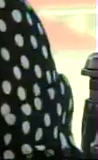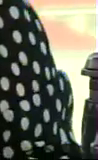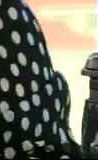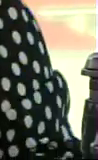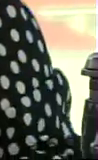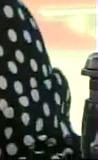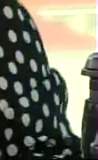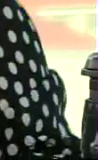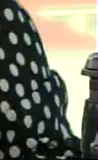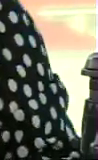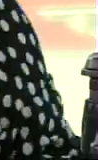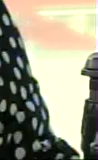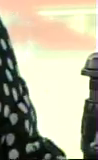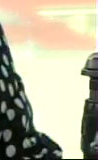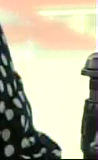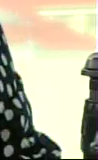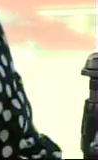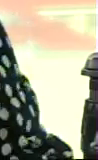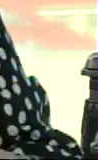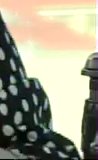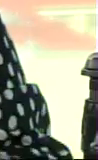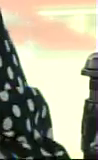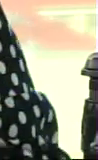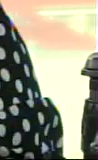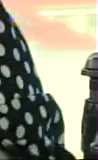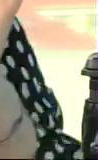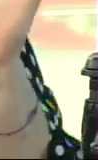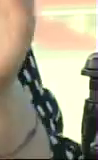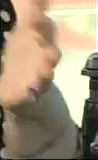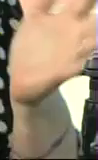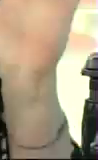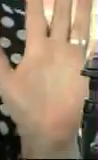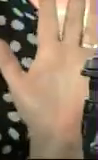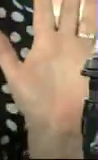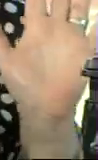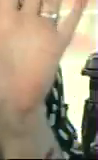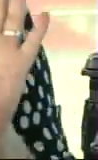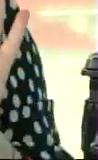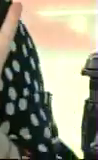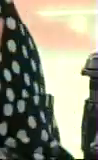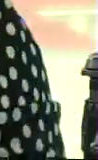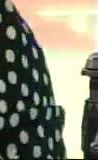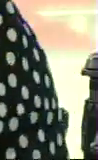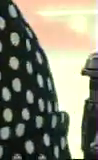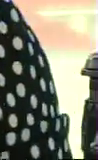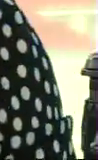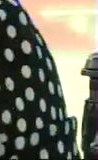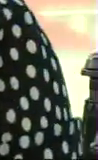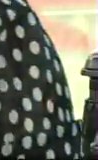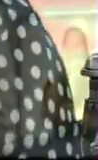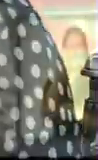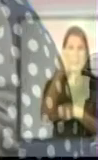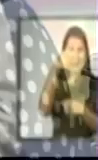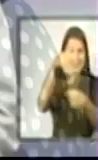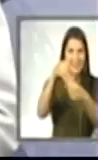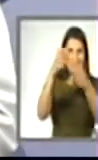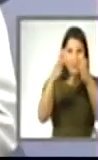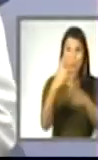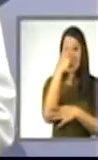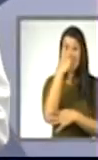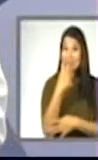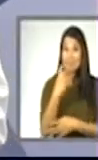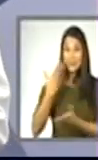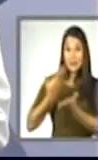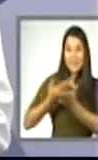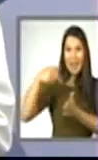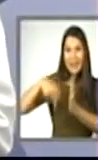podríamos decir que algunos tuvieron un mejor desempeño que otros, no necesariamente que ganaron un debate. Sí, exactamente, yo concuerdo. El formato,